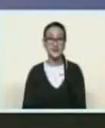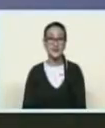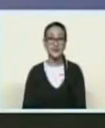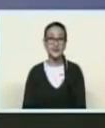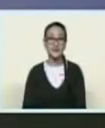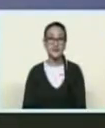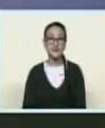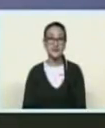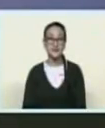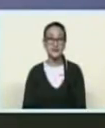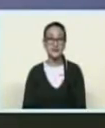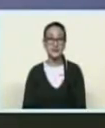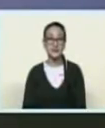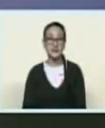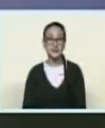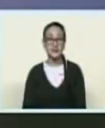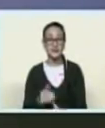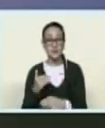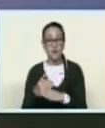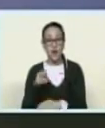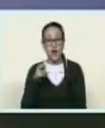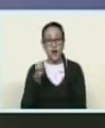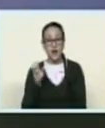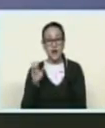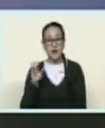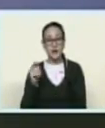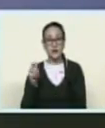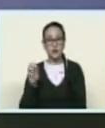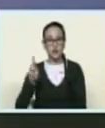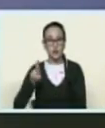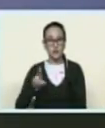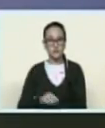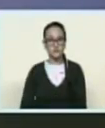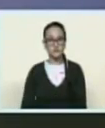Igualmente a Héctor Mijares,